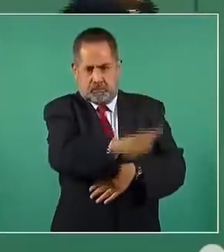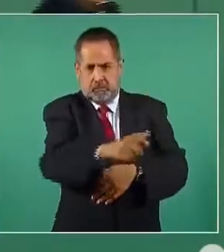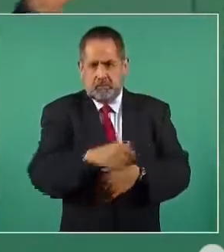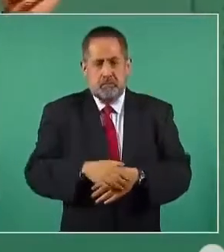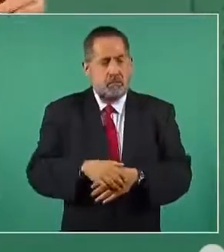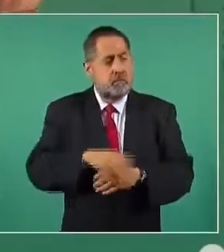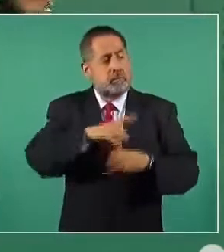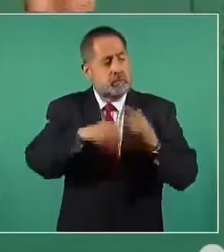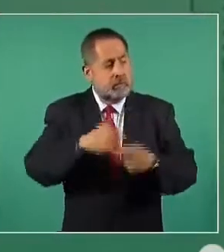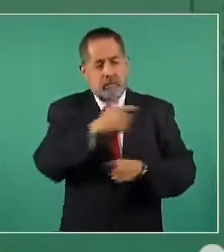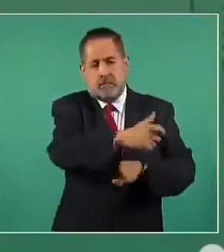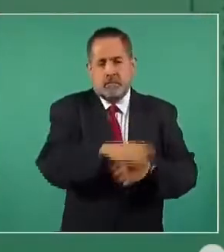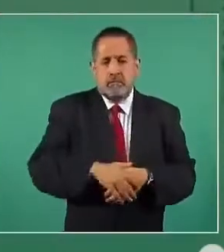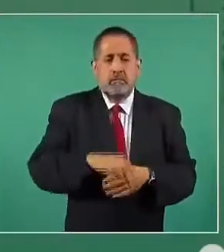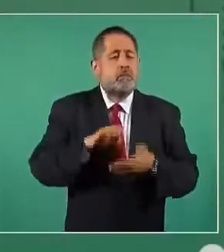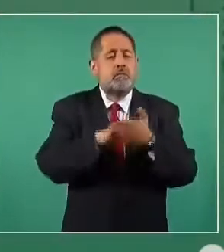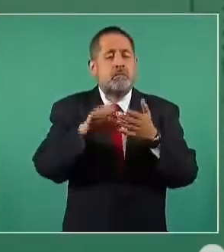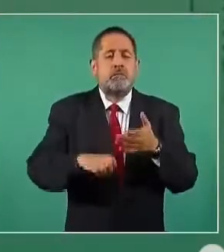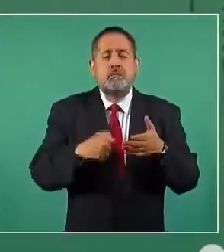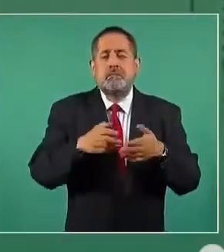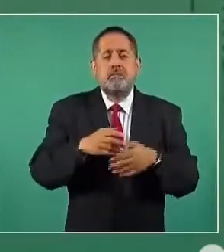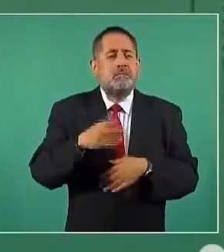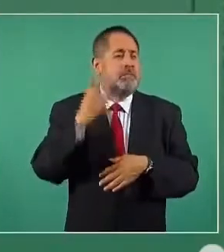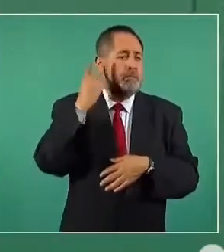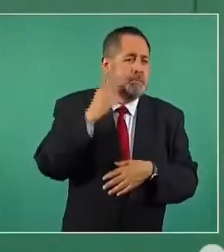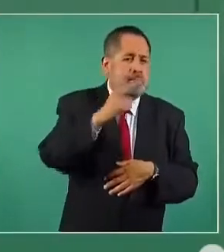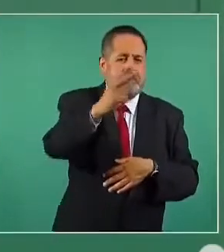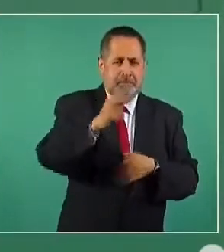Viajar por un estado,